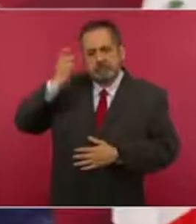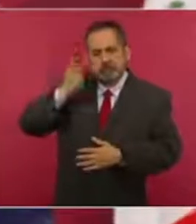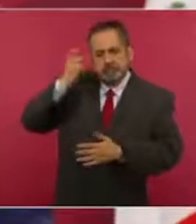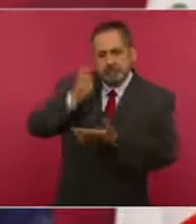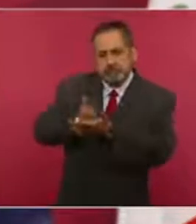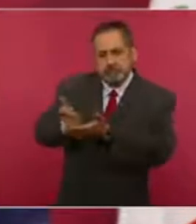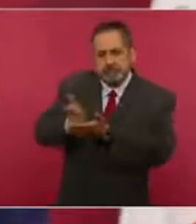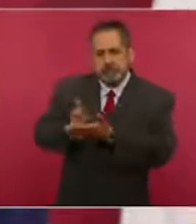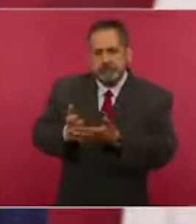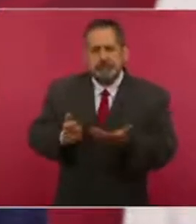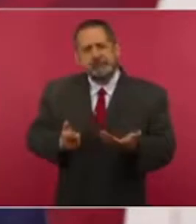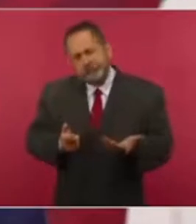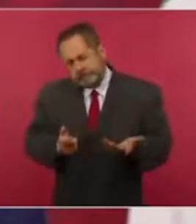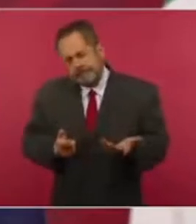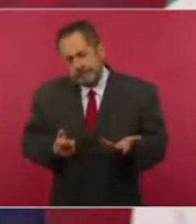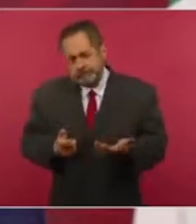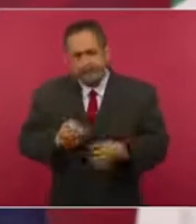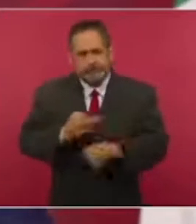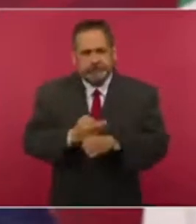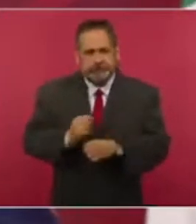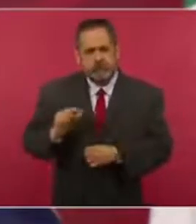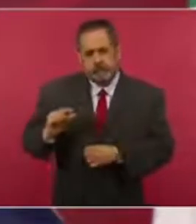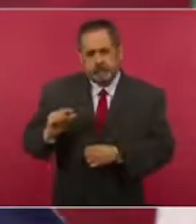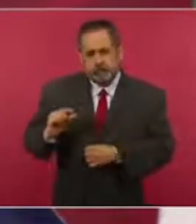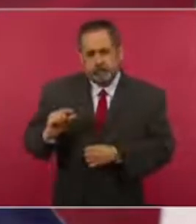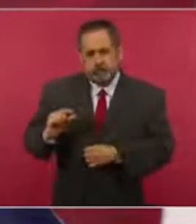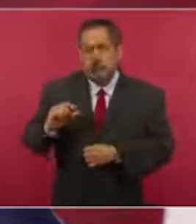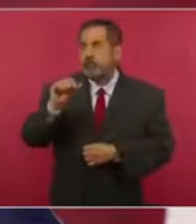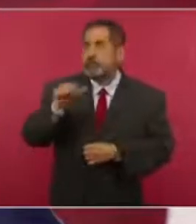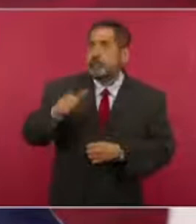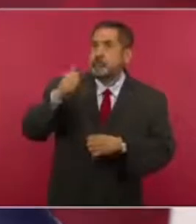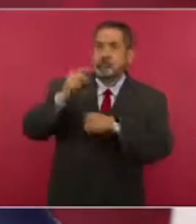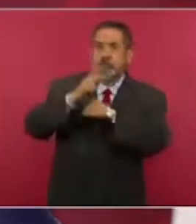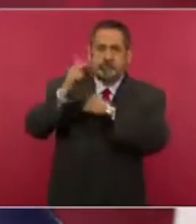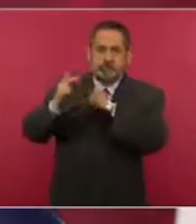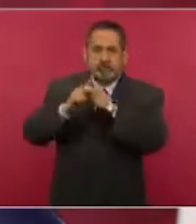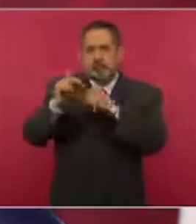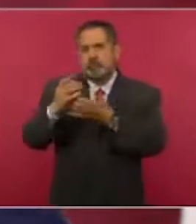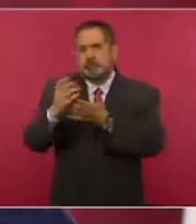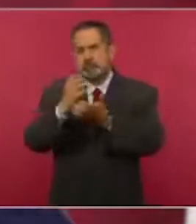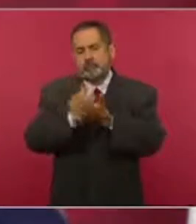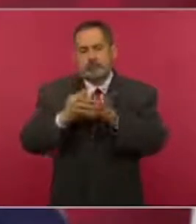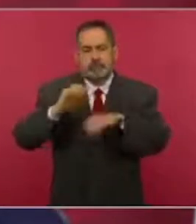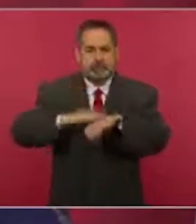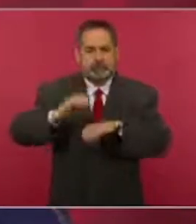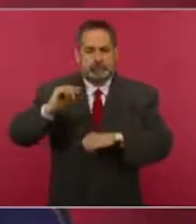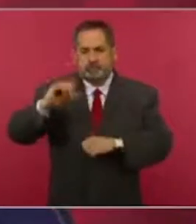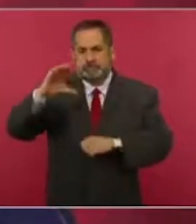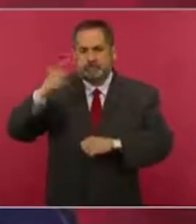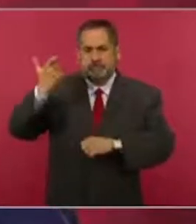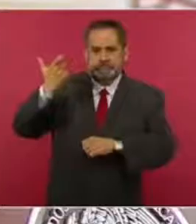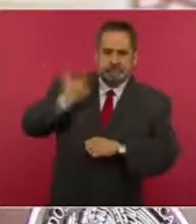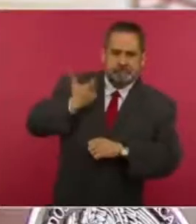es muy poco con relación a lo que recibe un adulto mayor en estos países.